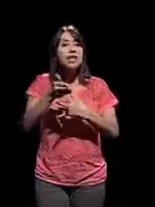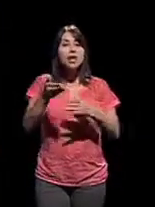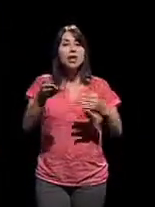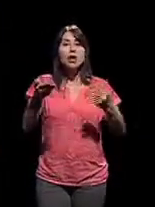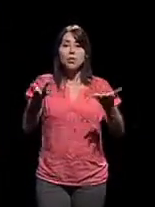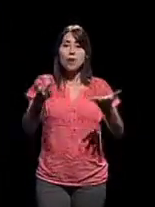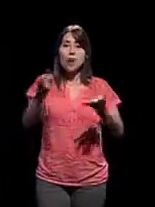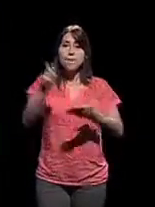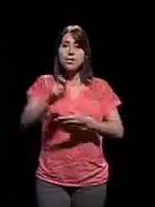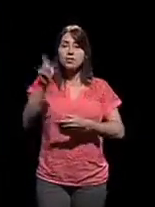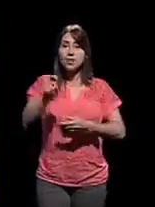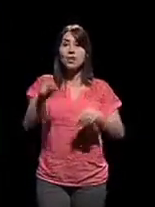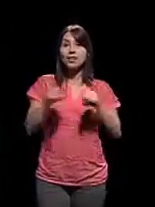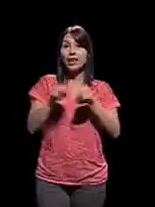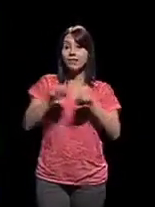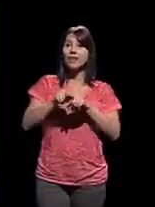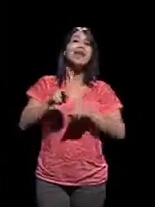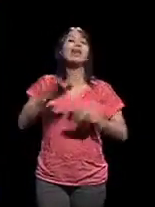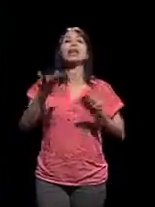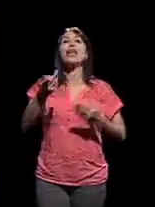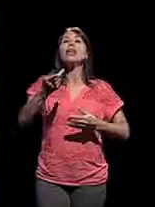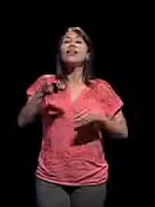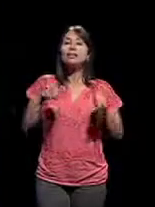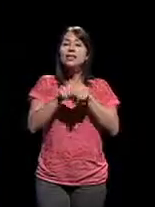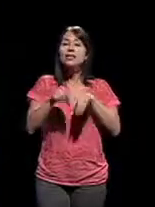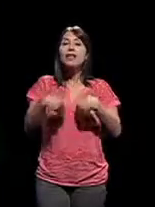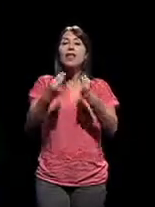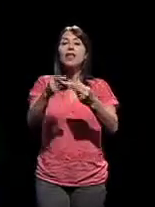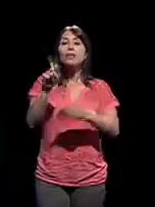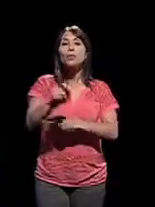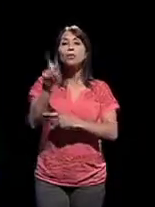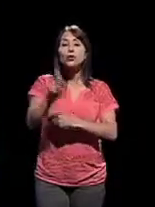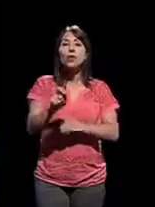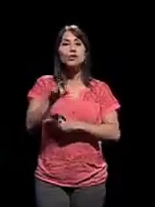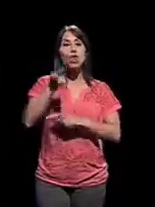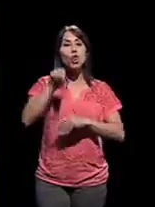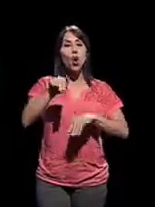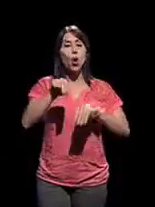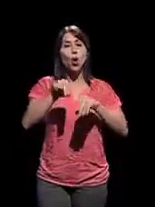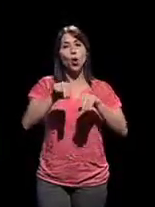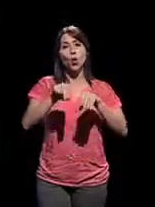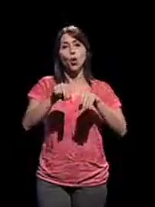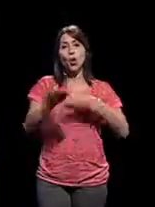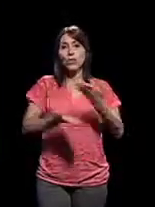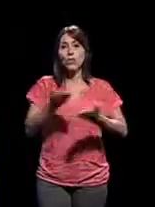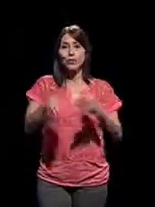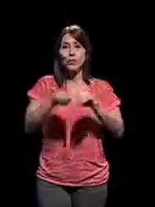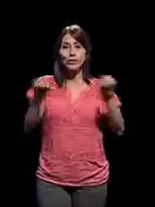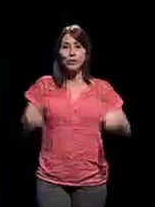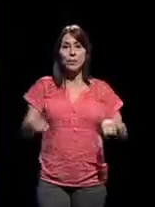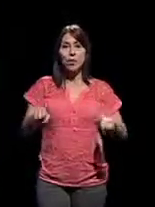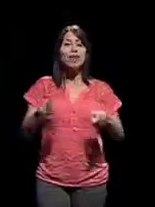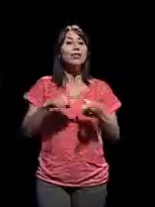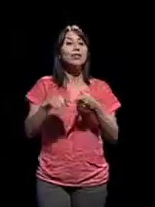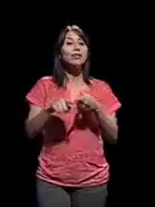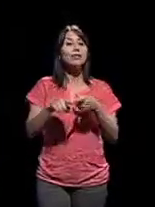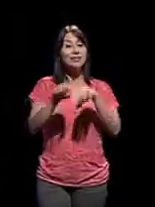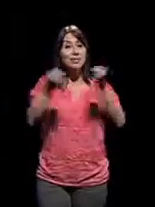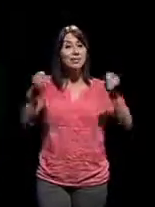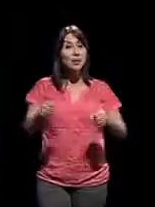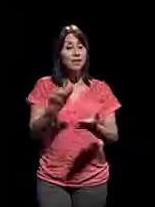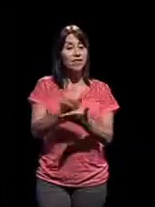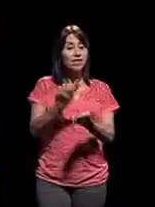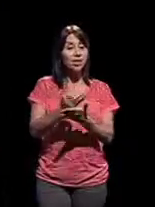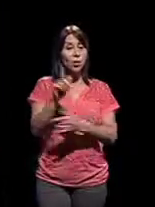ha sido solidario a la hora de generar pensiones por un régimen no contributivo. Entonces, en realidad lo que hay que hacer es sostener fuertemente el